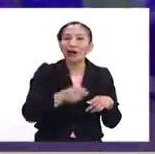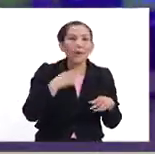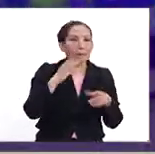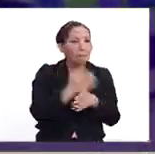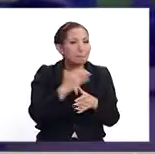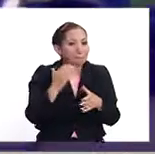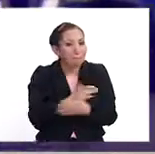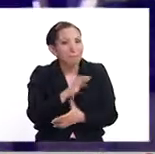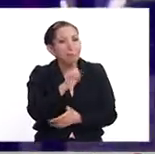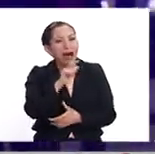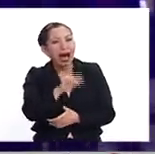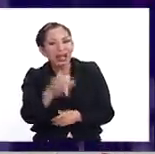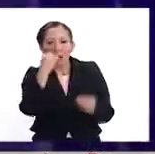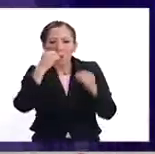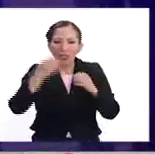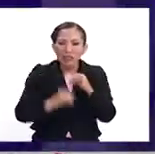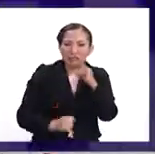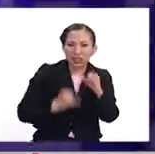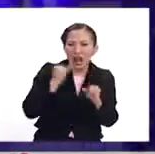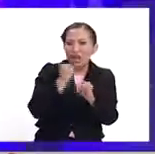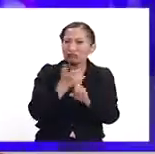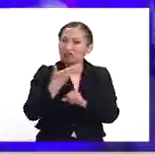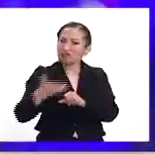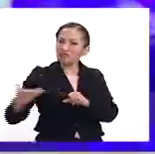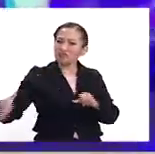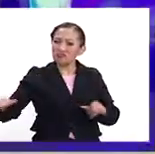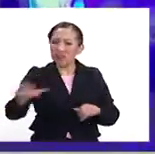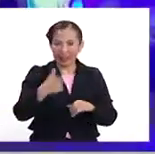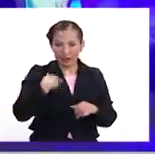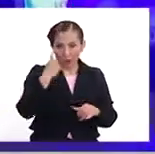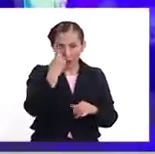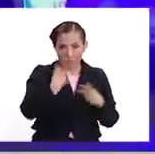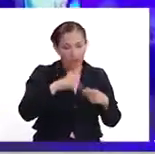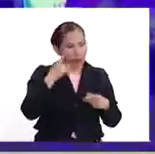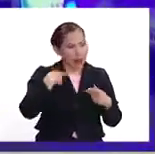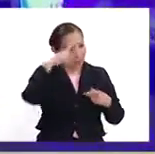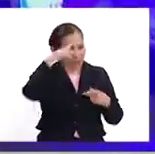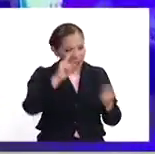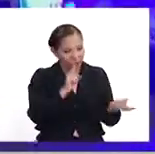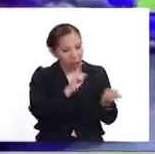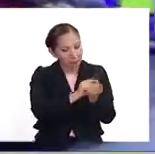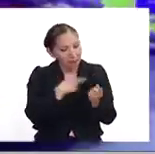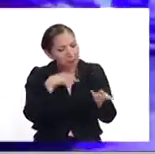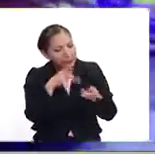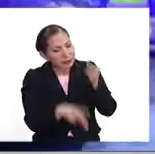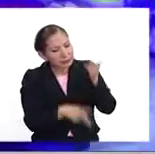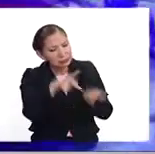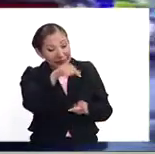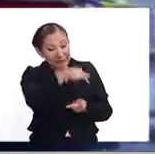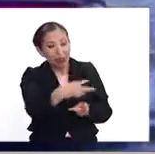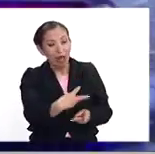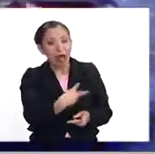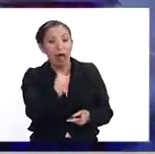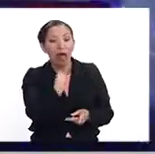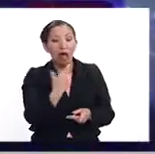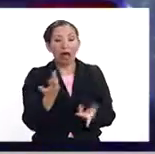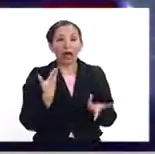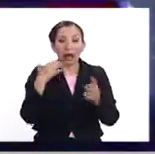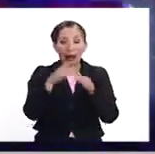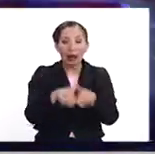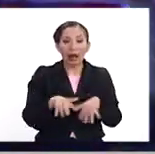y restaurantes de comida internacional. Estábamos hablando con un mexicano que se encontraba, se quedó atrapado en el